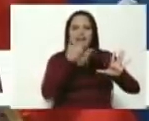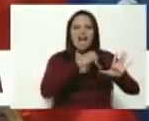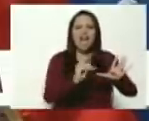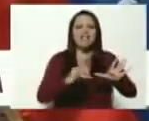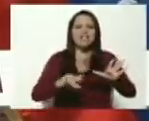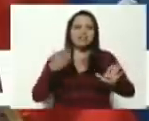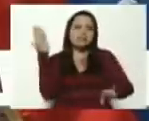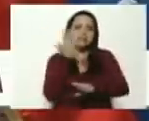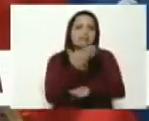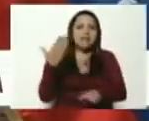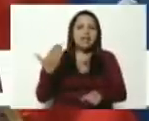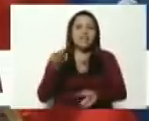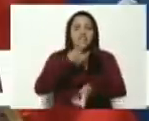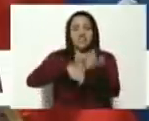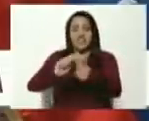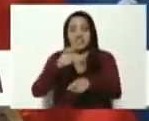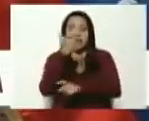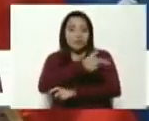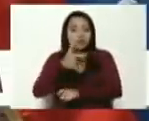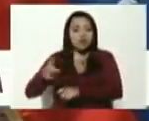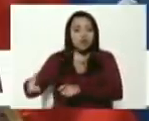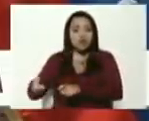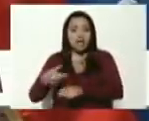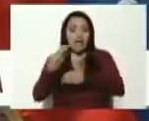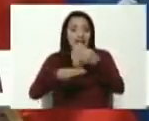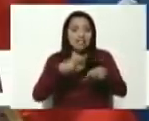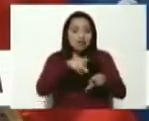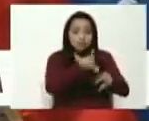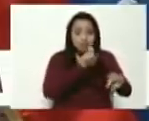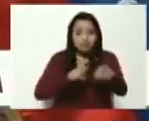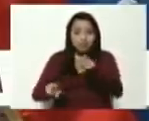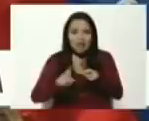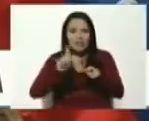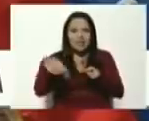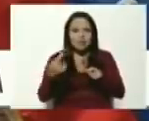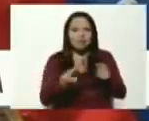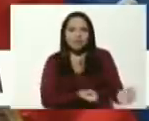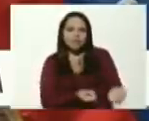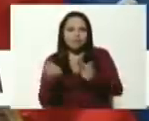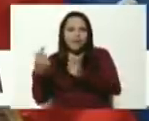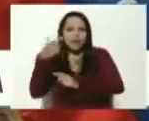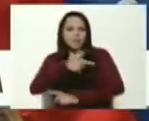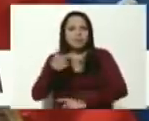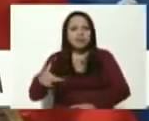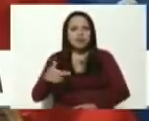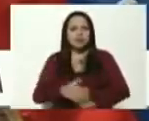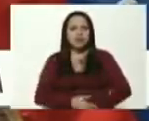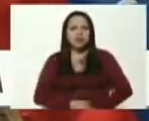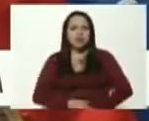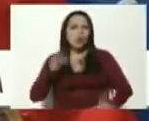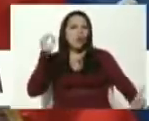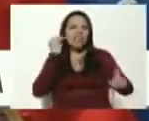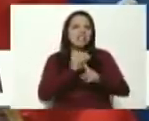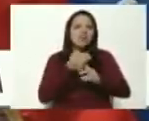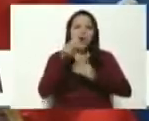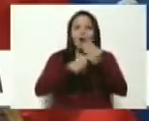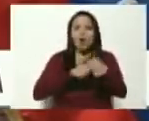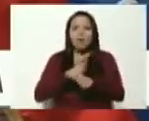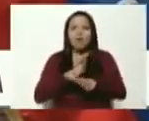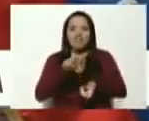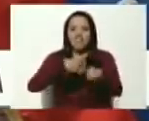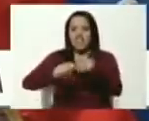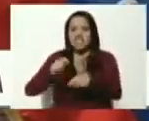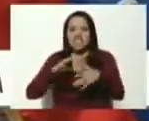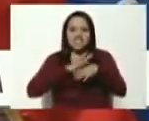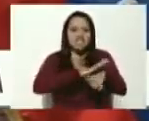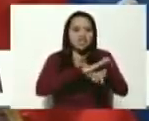personas en calidad de autores mediante la captación, traslado y acogida de personas con fines de explotación sexual y asociación